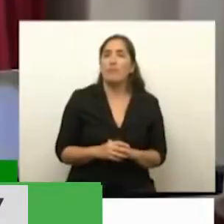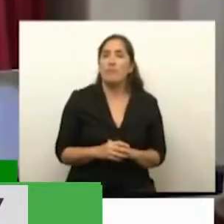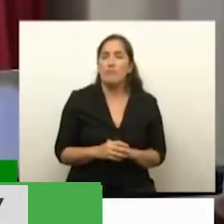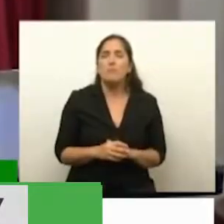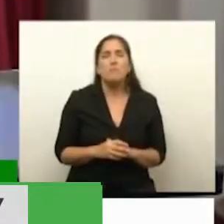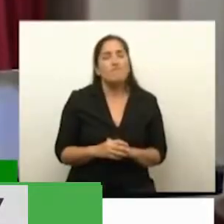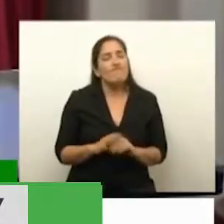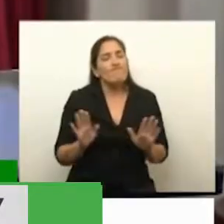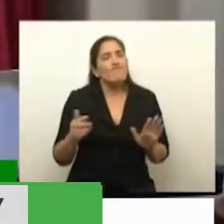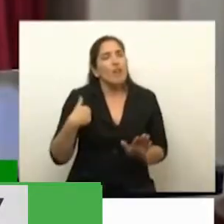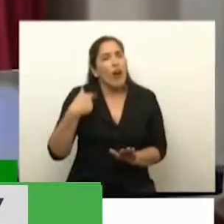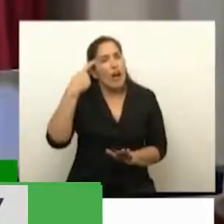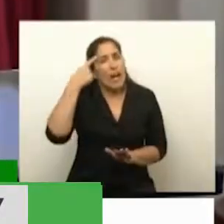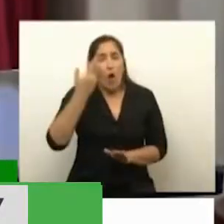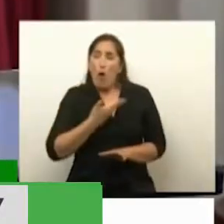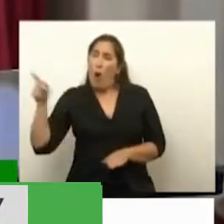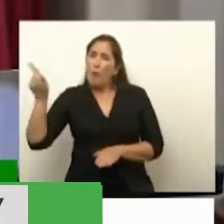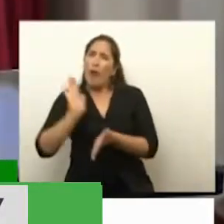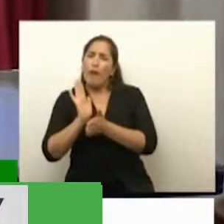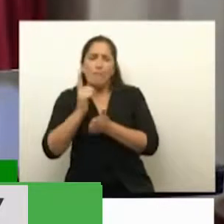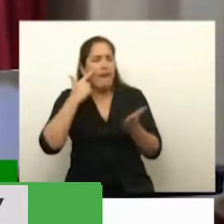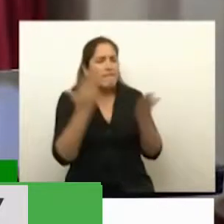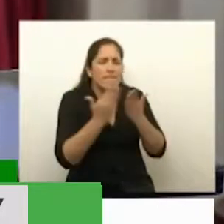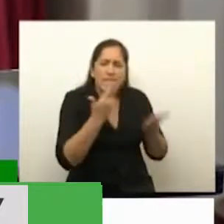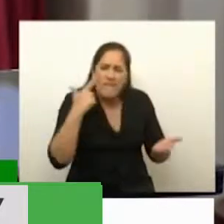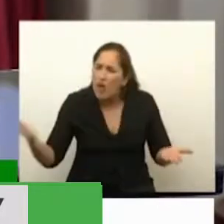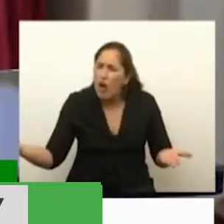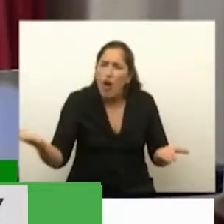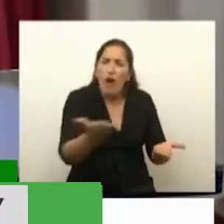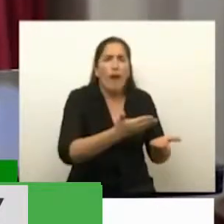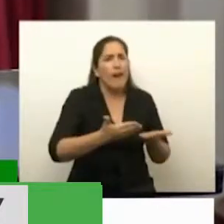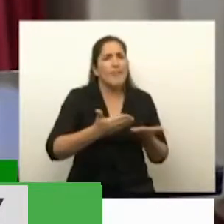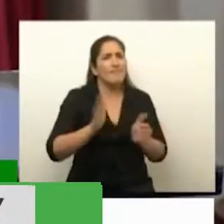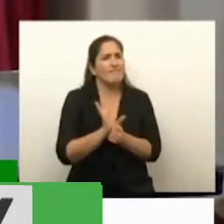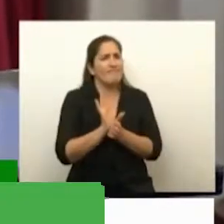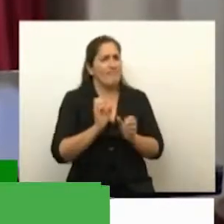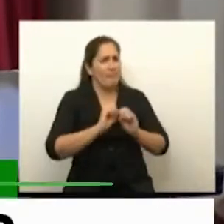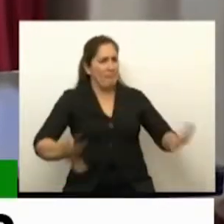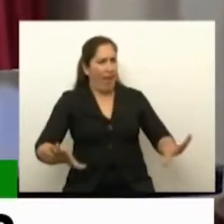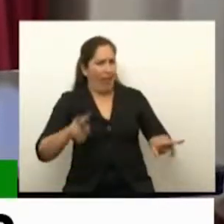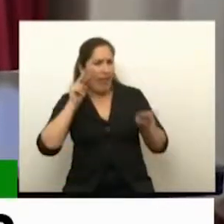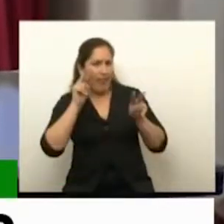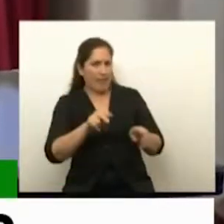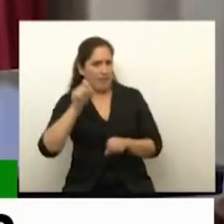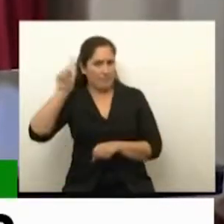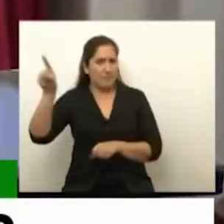Yo creo que hay un mal diagnóstico del gobierno de concebir al déficit fiscal